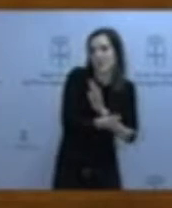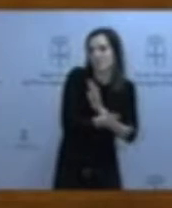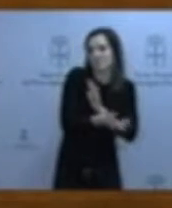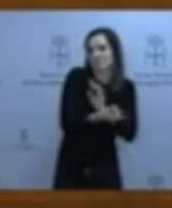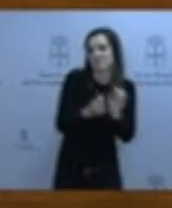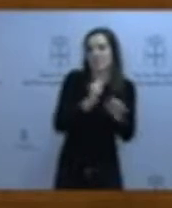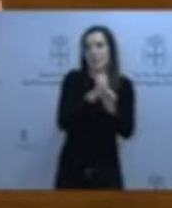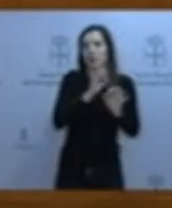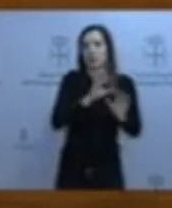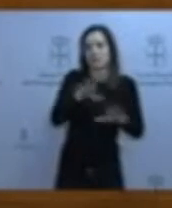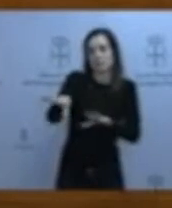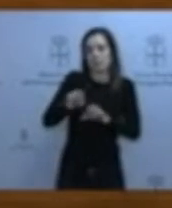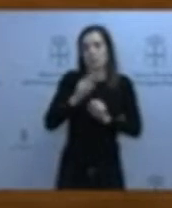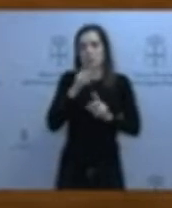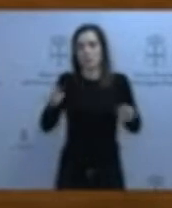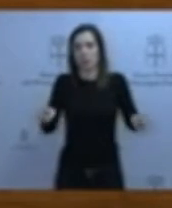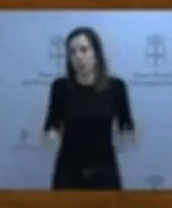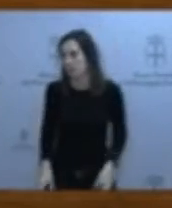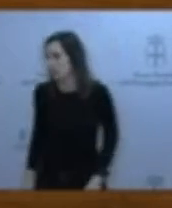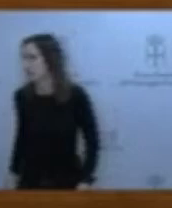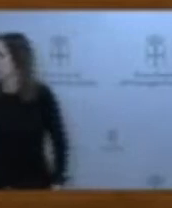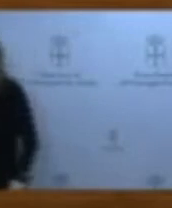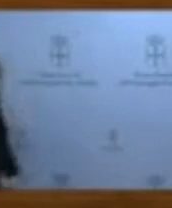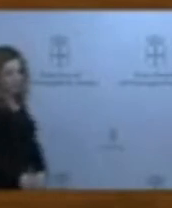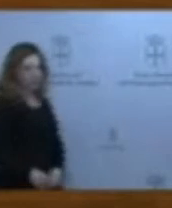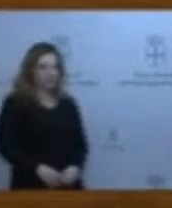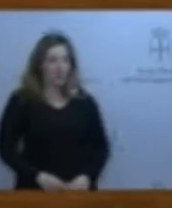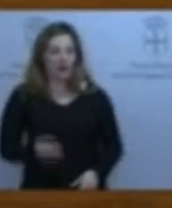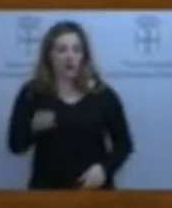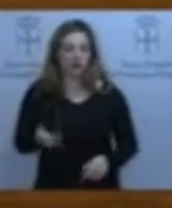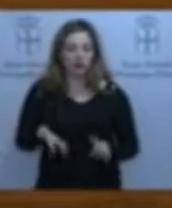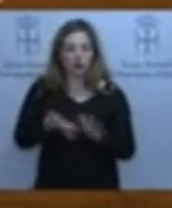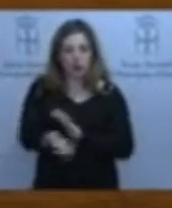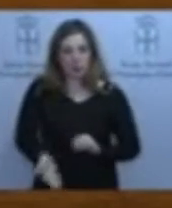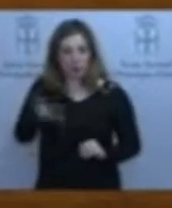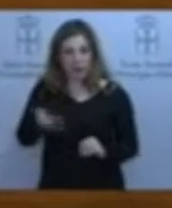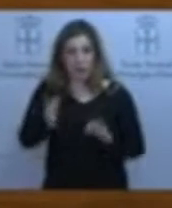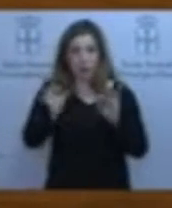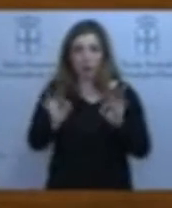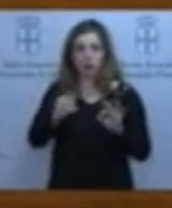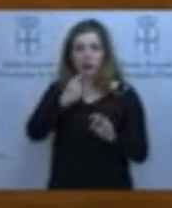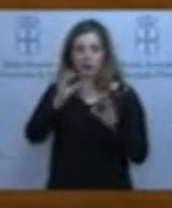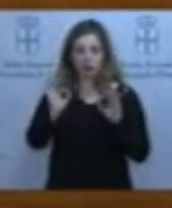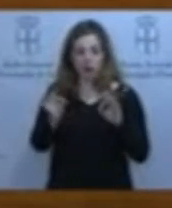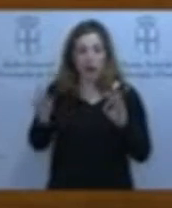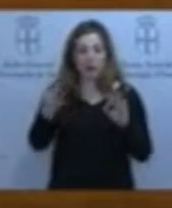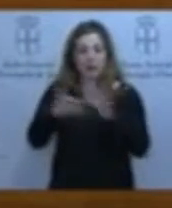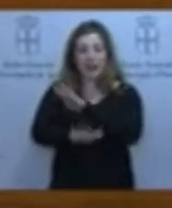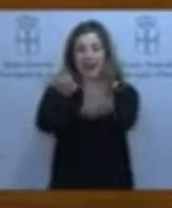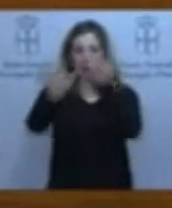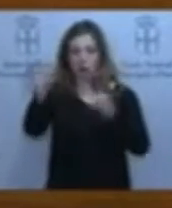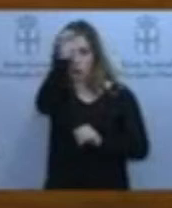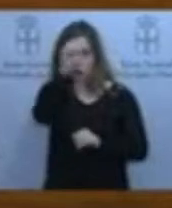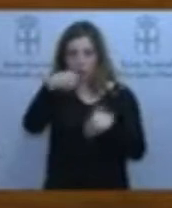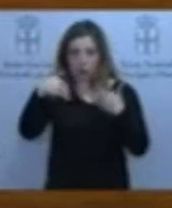estos organismos. Esto tiene su importancia, pero una vez dicho esto, nosotros tenemos que dejar clara cuál es la posición.